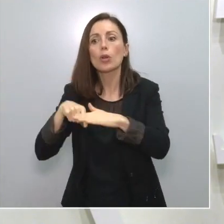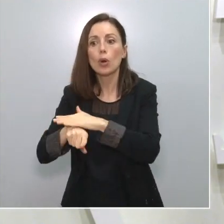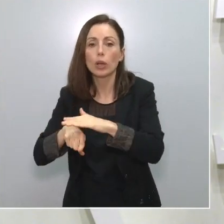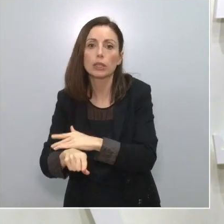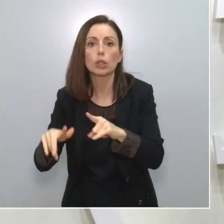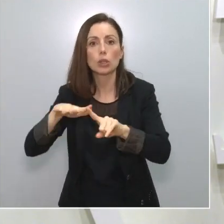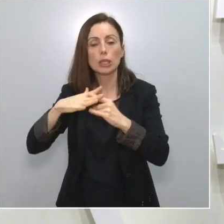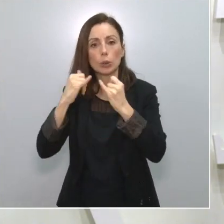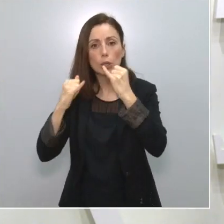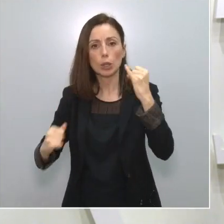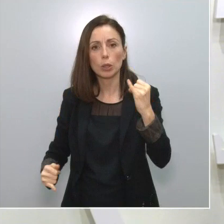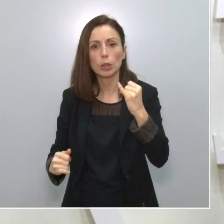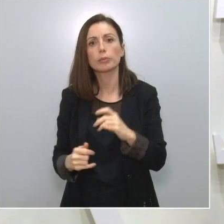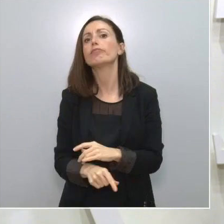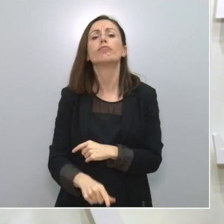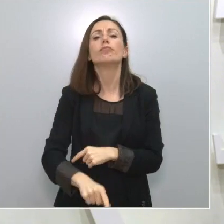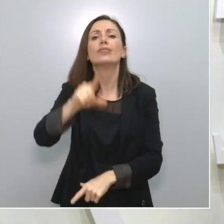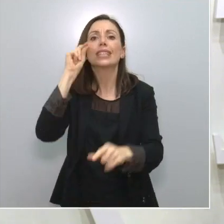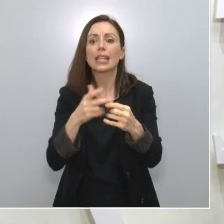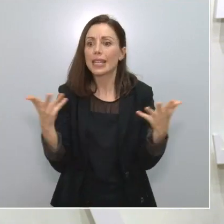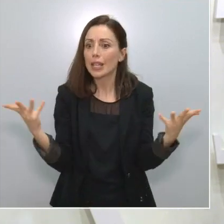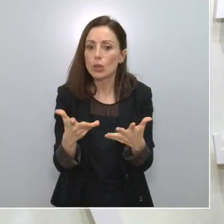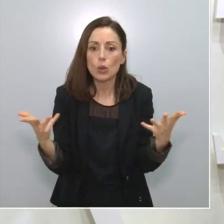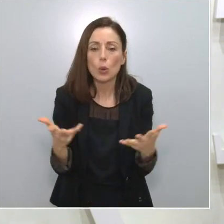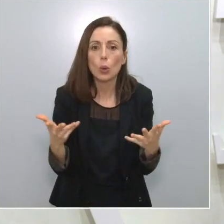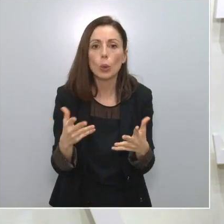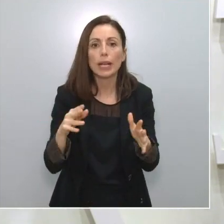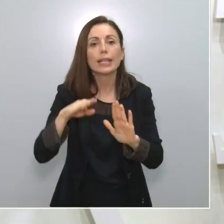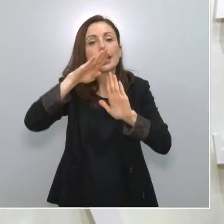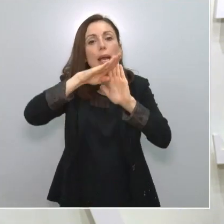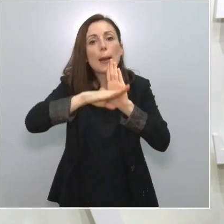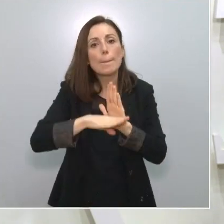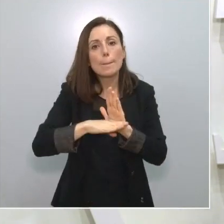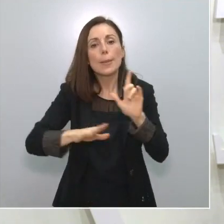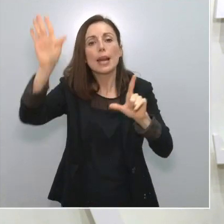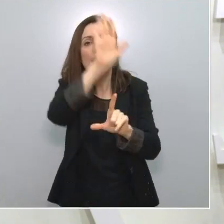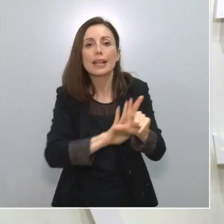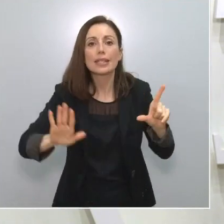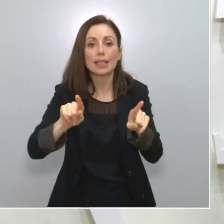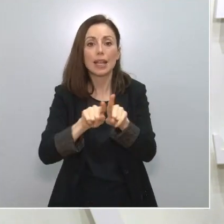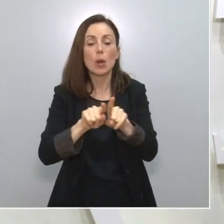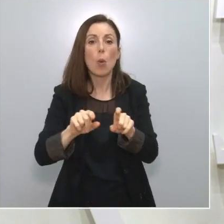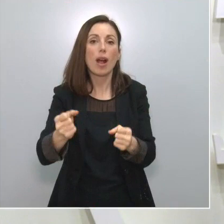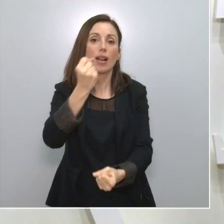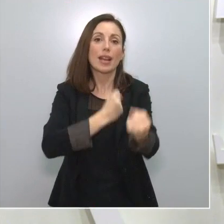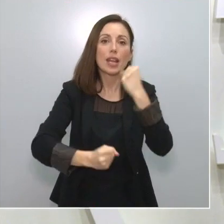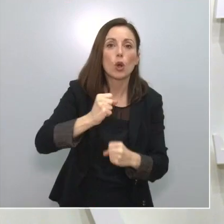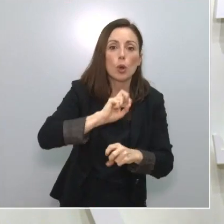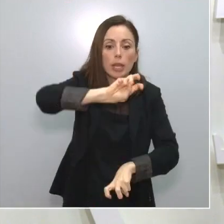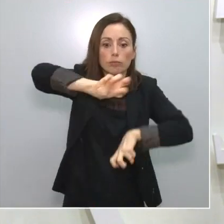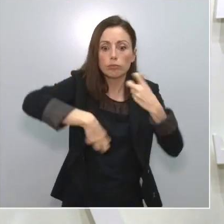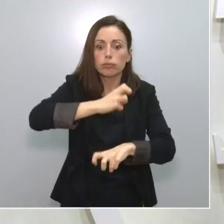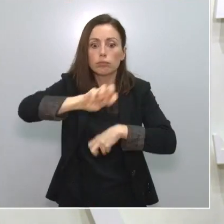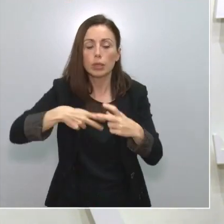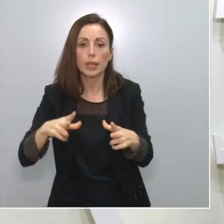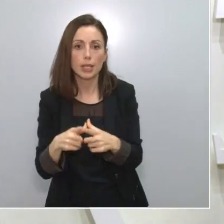ERTE. Debe definirse con urgencia un plan estatal de reactivación de la economía y de emergencia social.